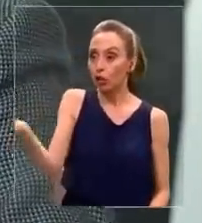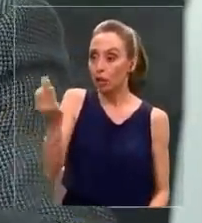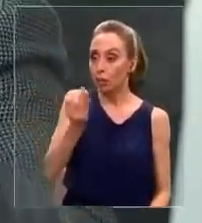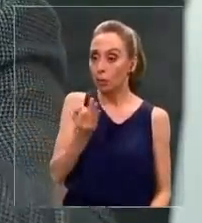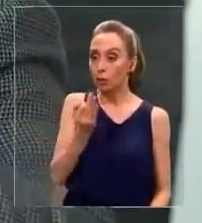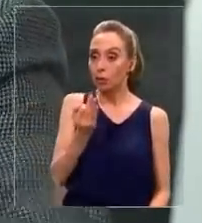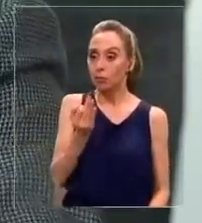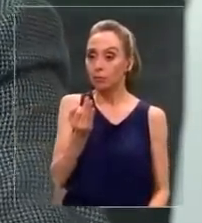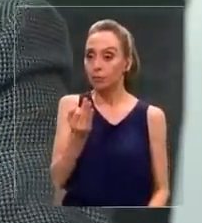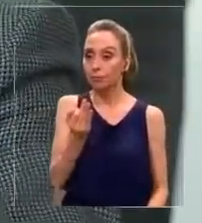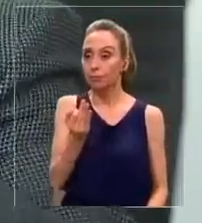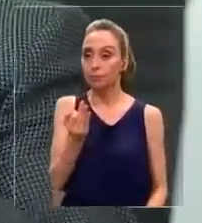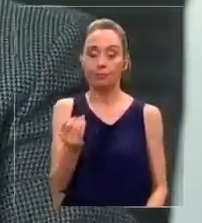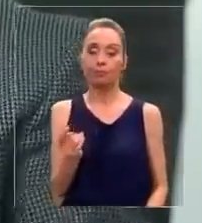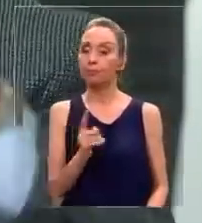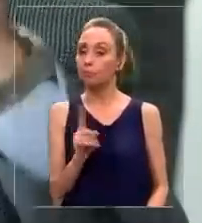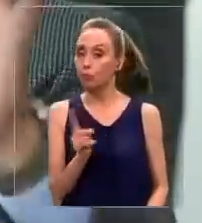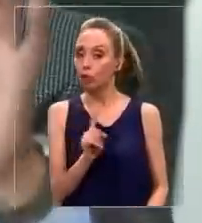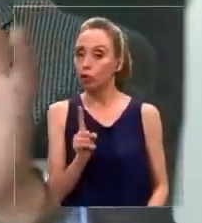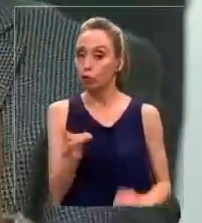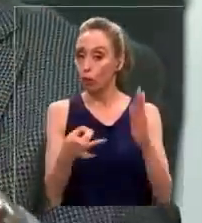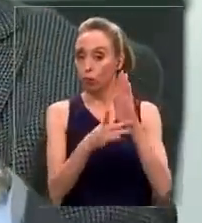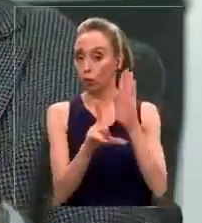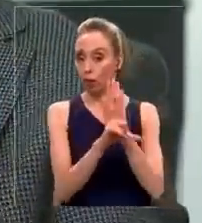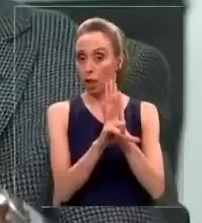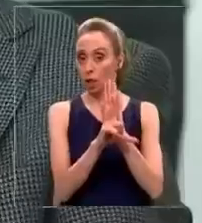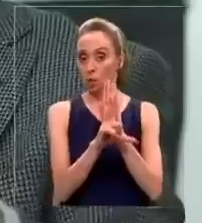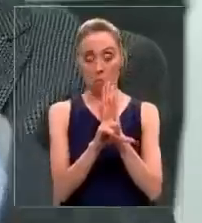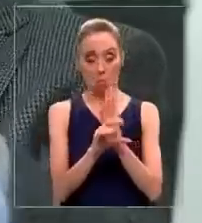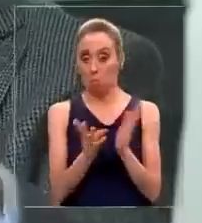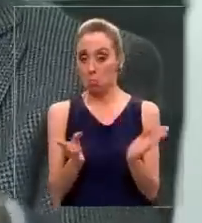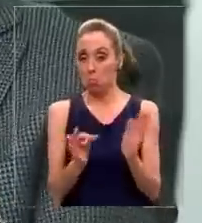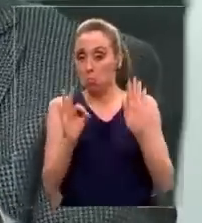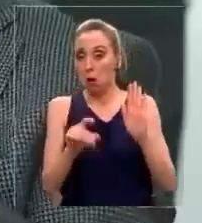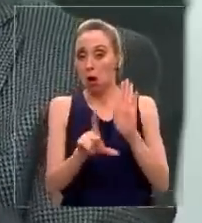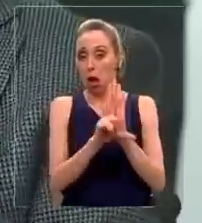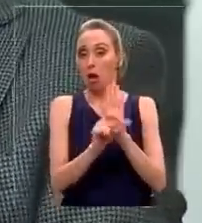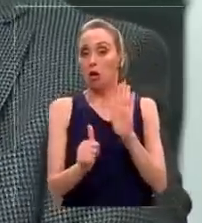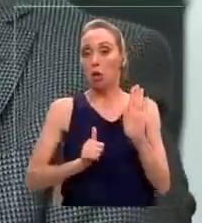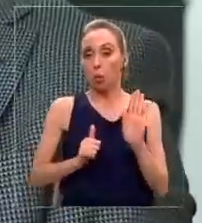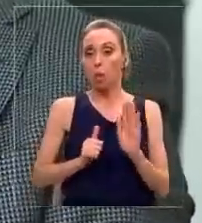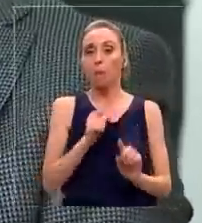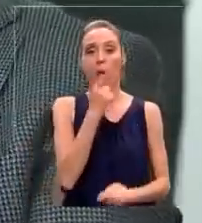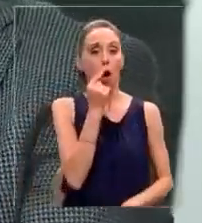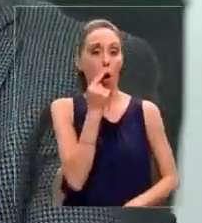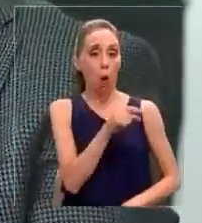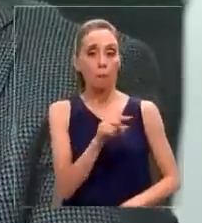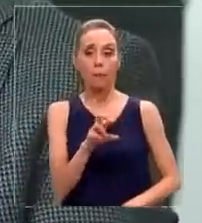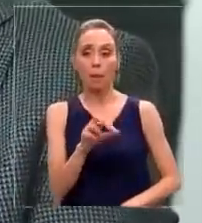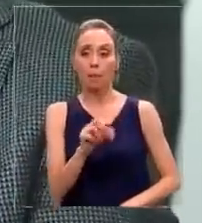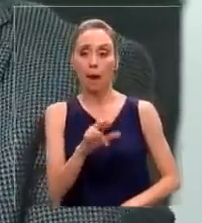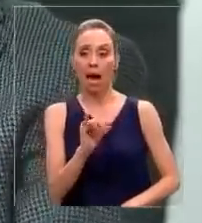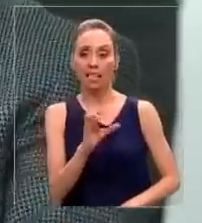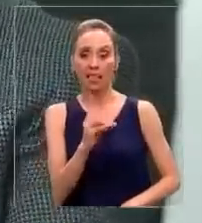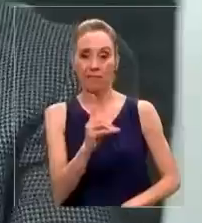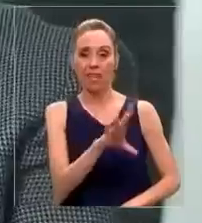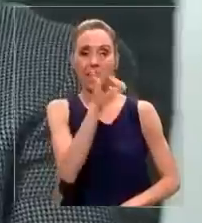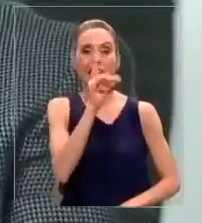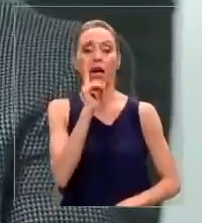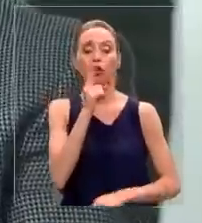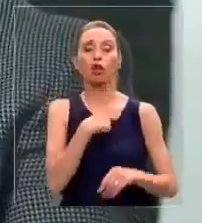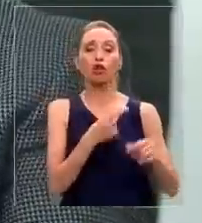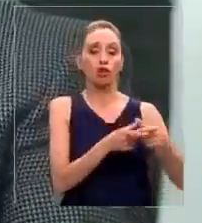tiene y no reviste la calidad de ilícito. Es perfectamente legal y él tiene la libertad de elegir con quién